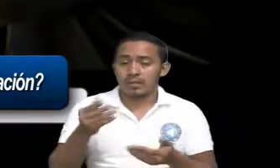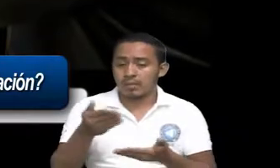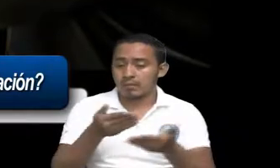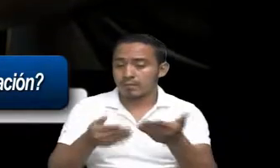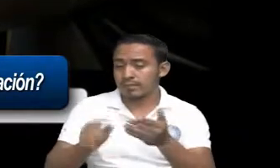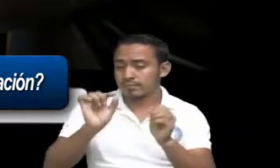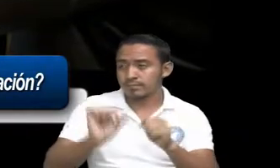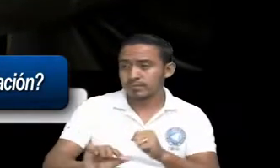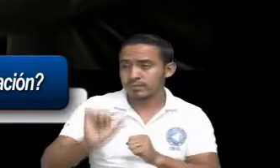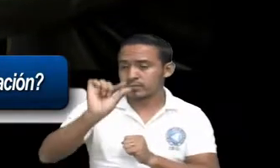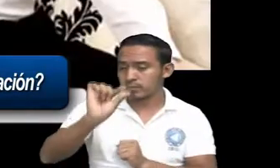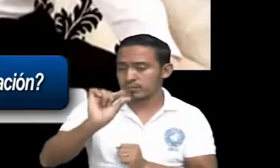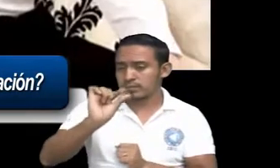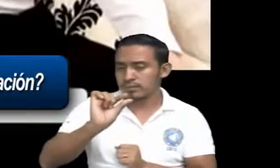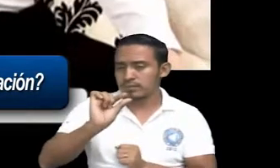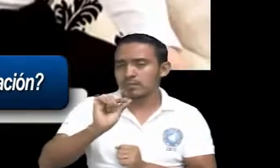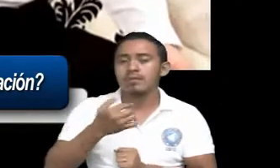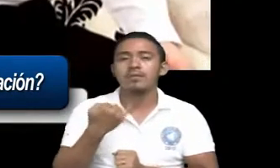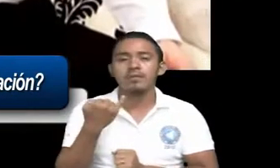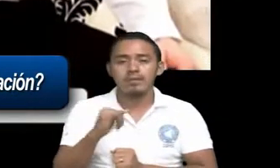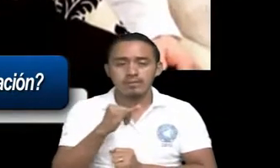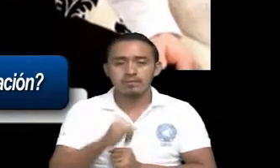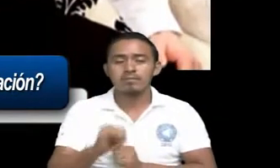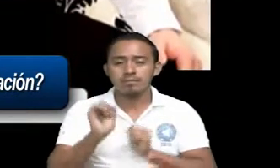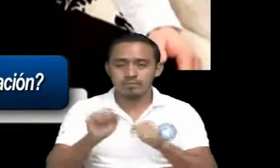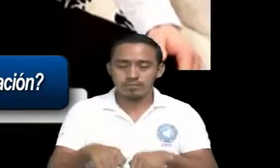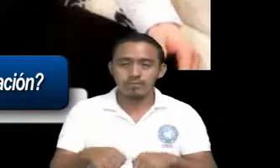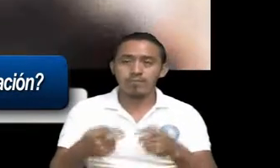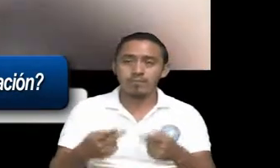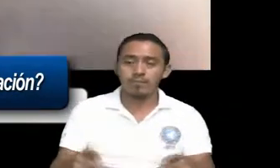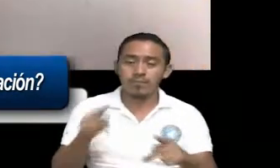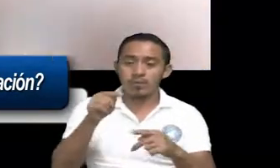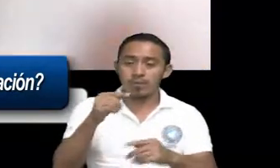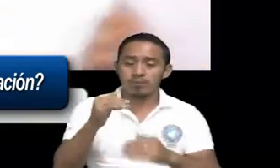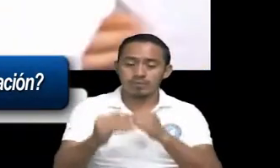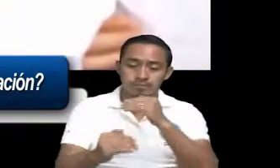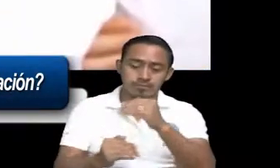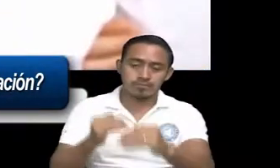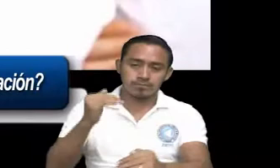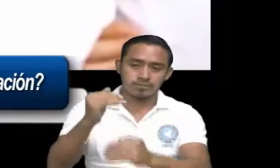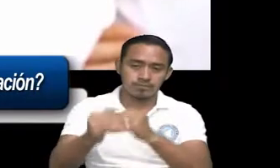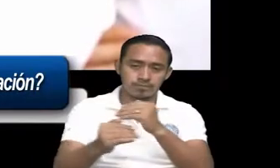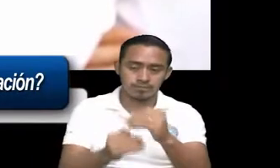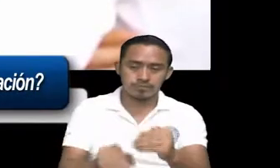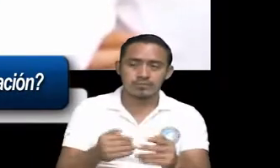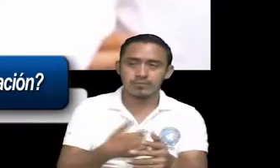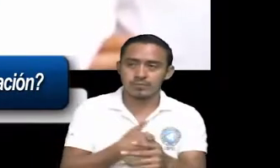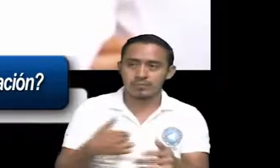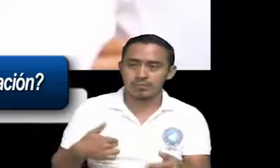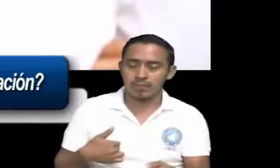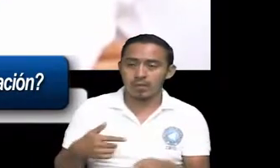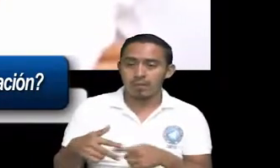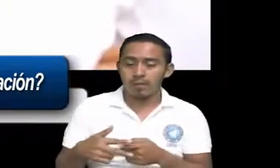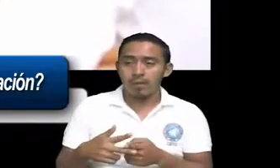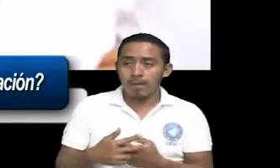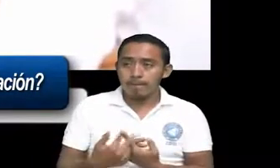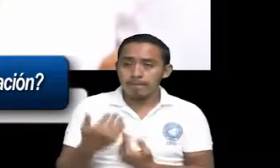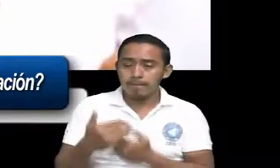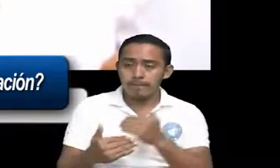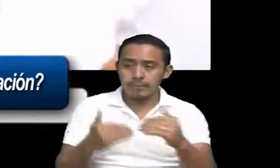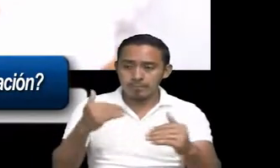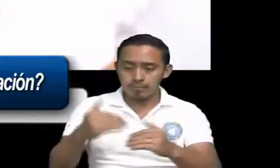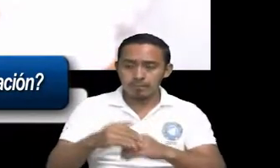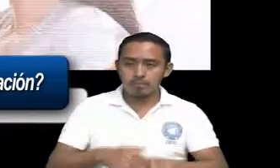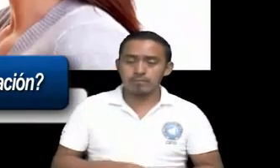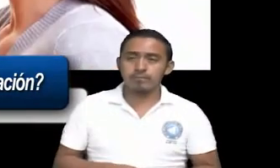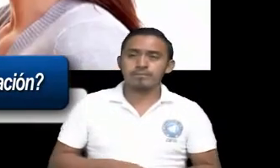poquito. Se restaura, pero cuando vos hiciste un proceso de sanación emocional. Si vos todavía estás